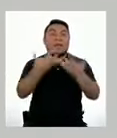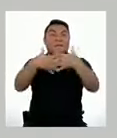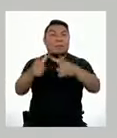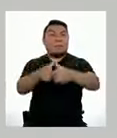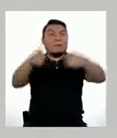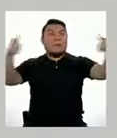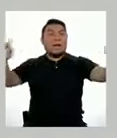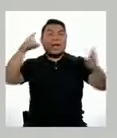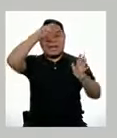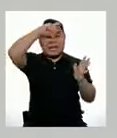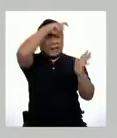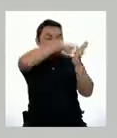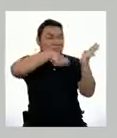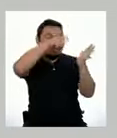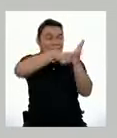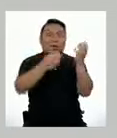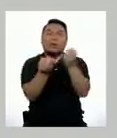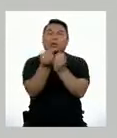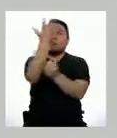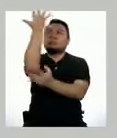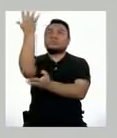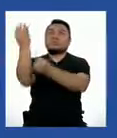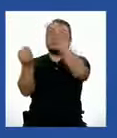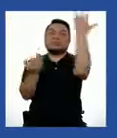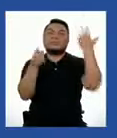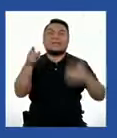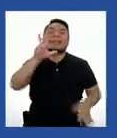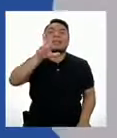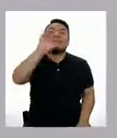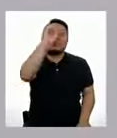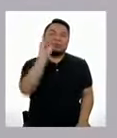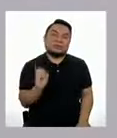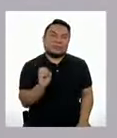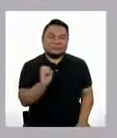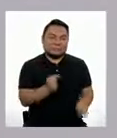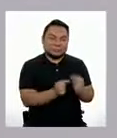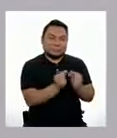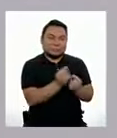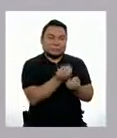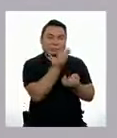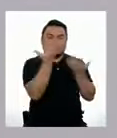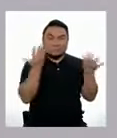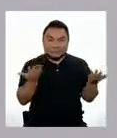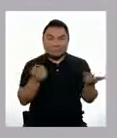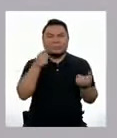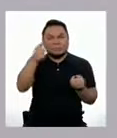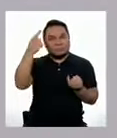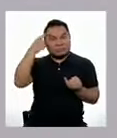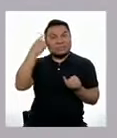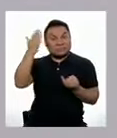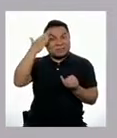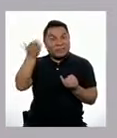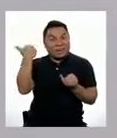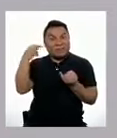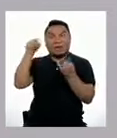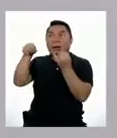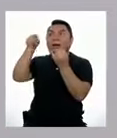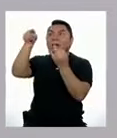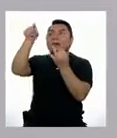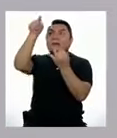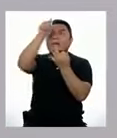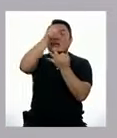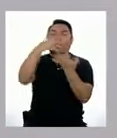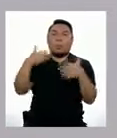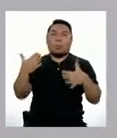fábricas, la minería, etc., representan el 3%. ¿Te imaginabas que existían estas actividades? A mí me ha